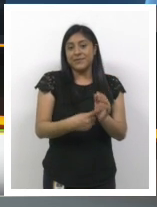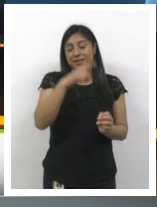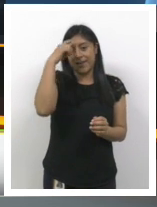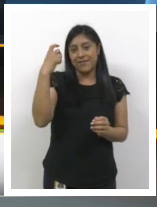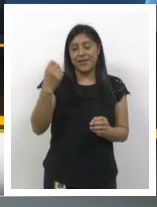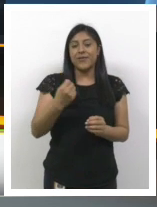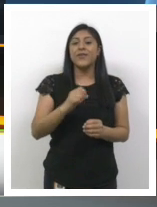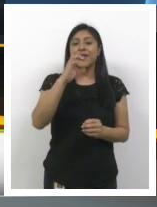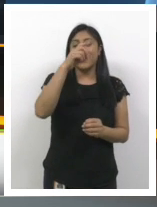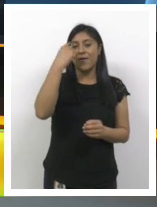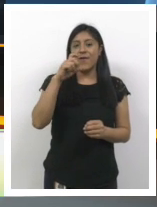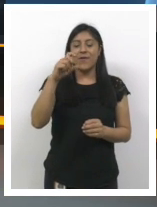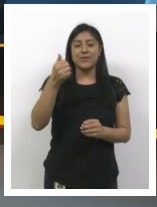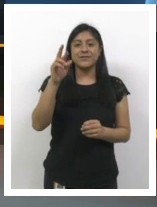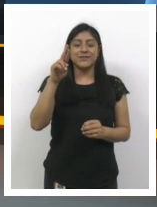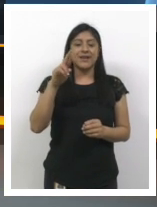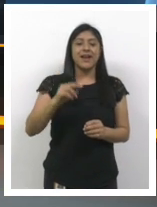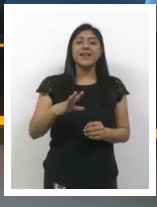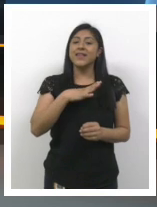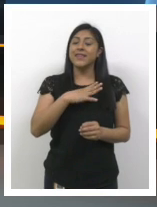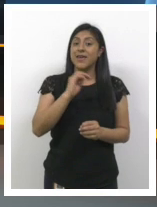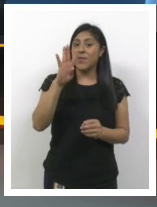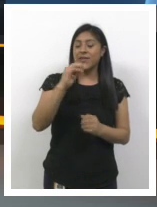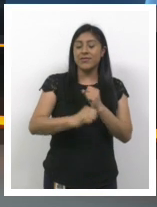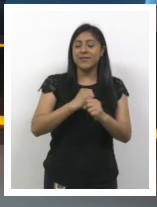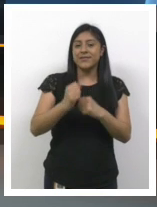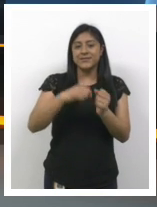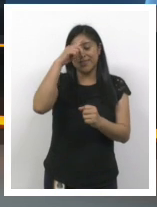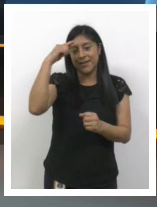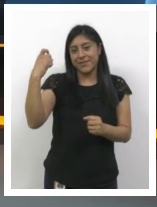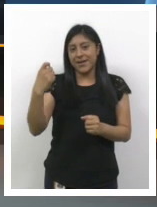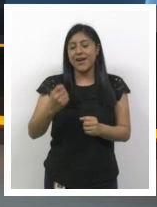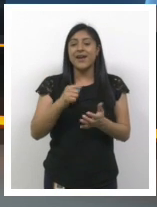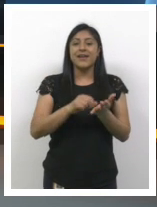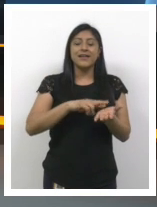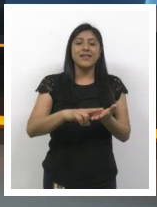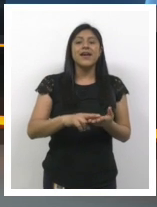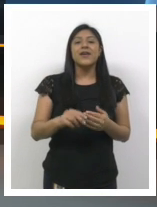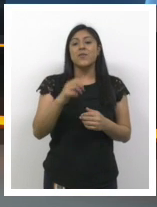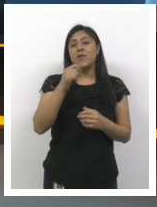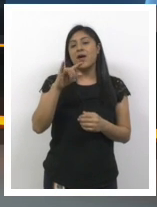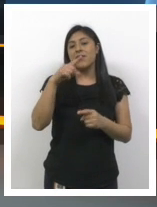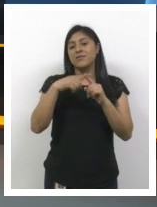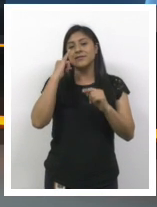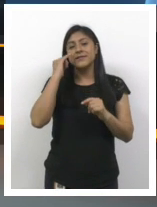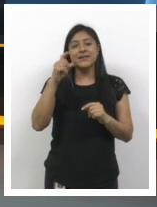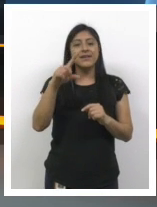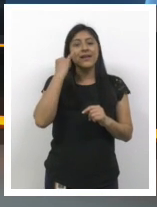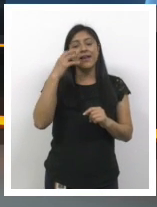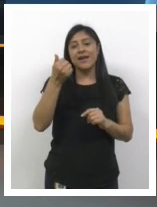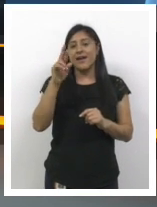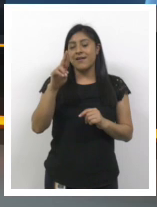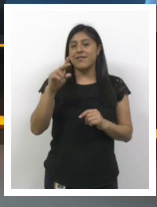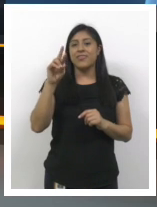quien ingresó a RENAP hace 4 años en el área de limpieza y desde su puesto como auxiliar 2 se desempeña siempre con